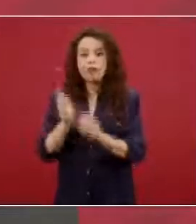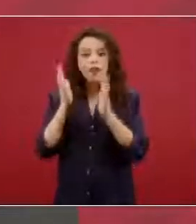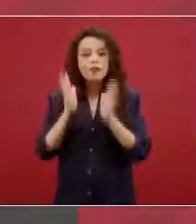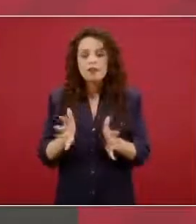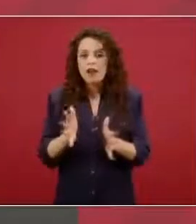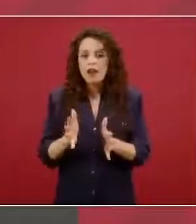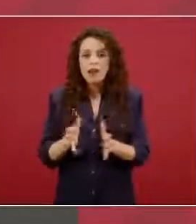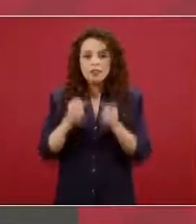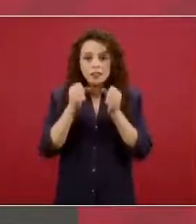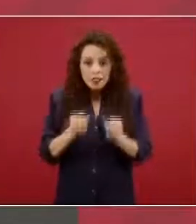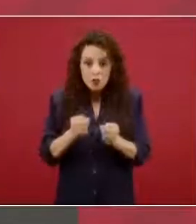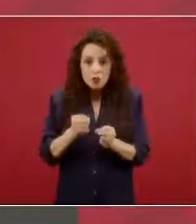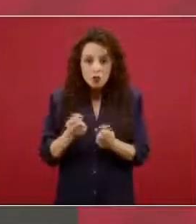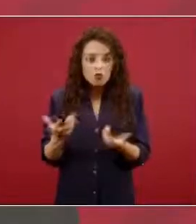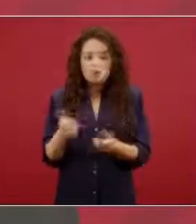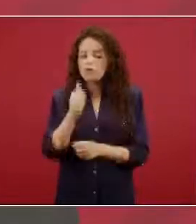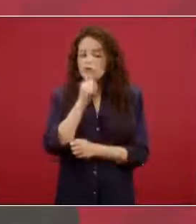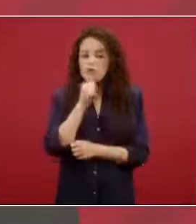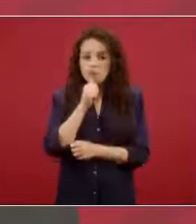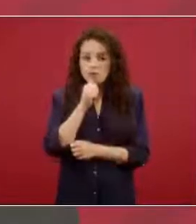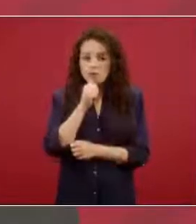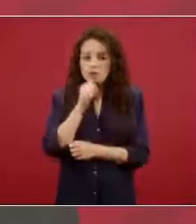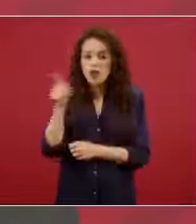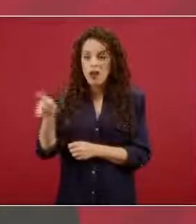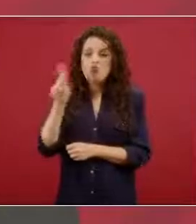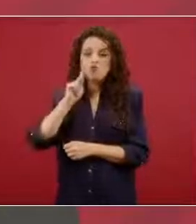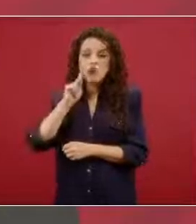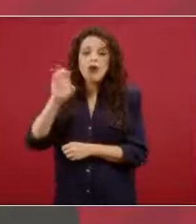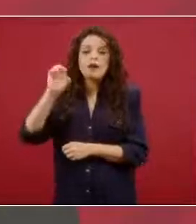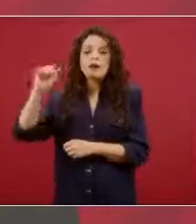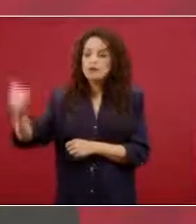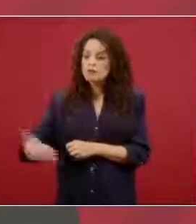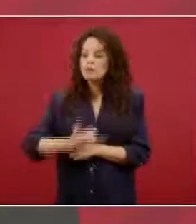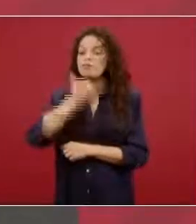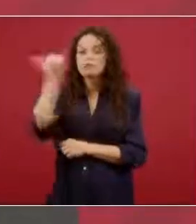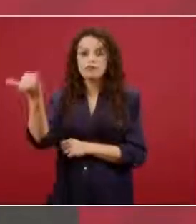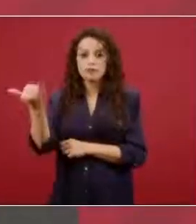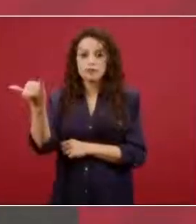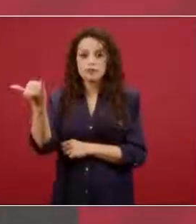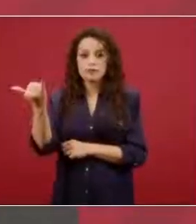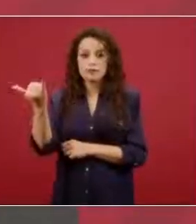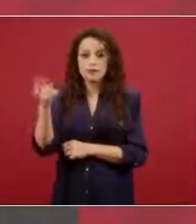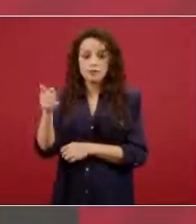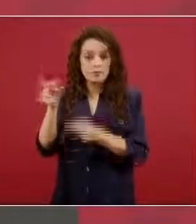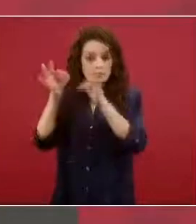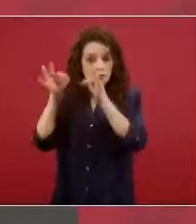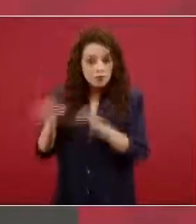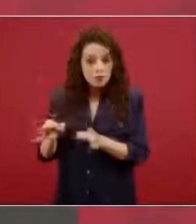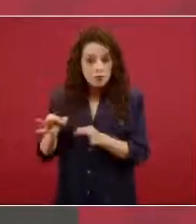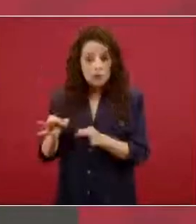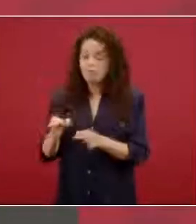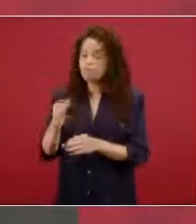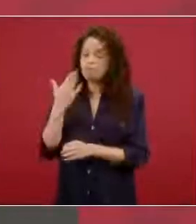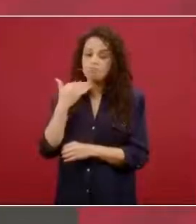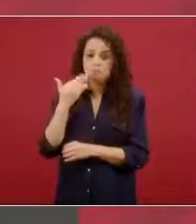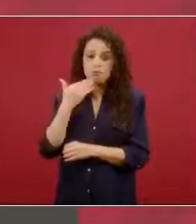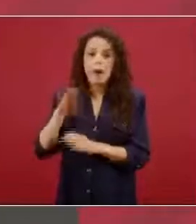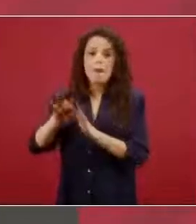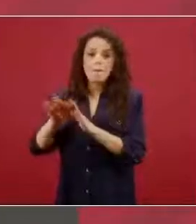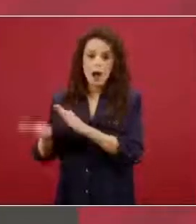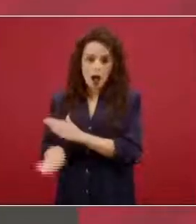resuelta. Eso resulta en pruebas que son erráticas, pruebas que son de un desempeño diagnóstico bajo. Las